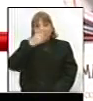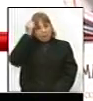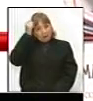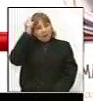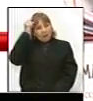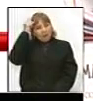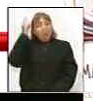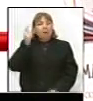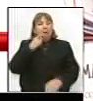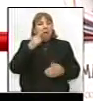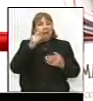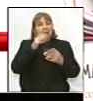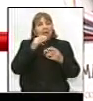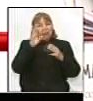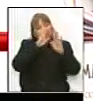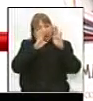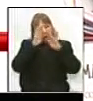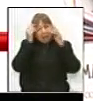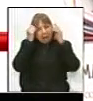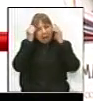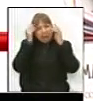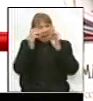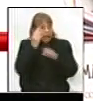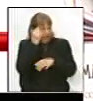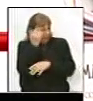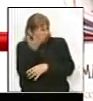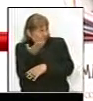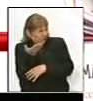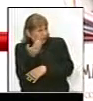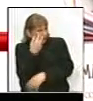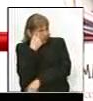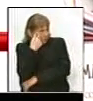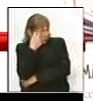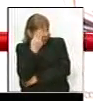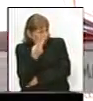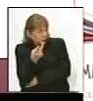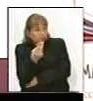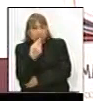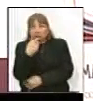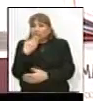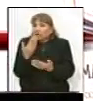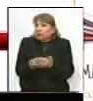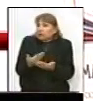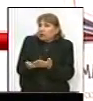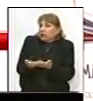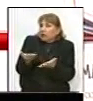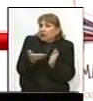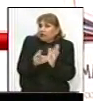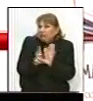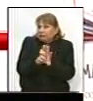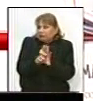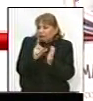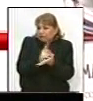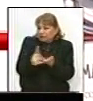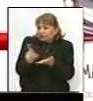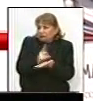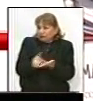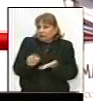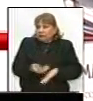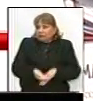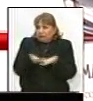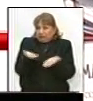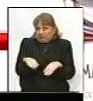congresista Velázquez Quesquén, pero ¿acaso, mirando esto, las propuestas de ley, cada semana se presenta